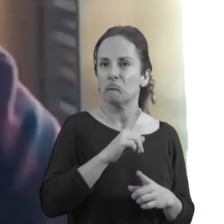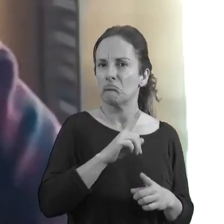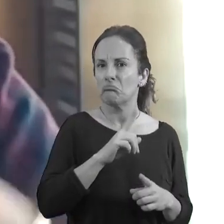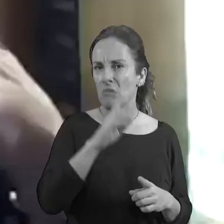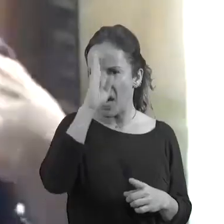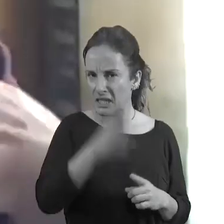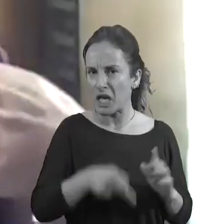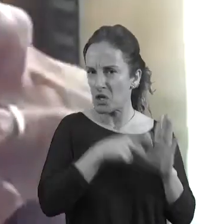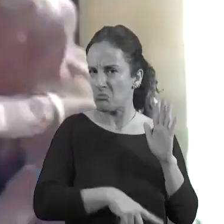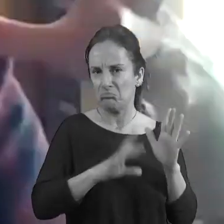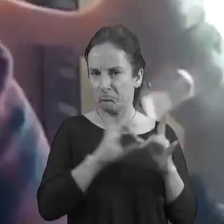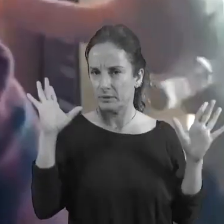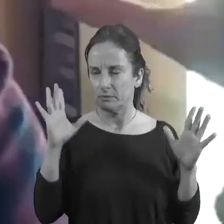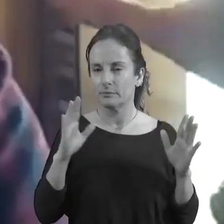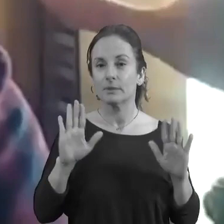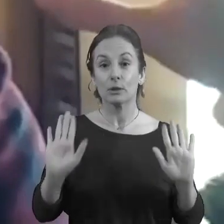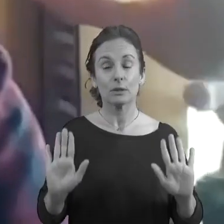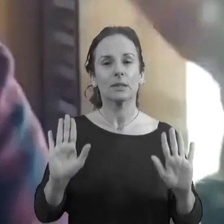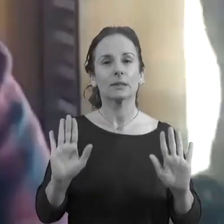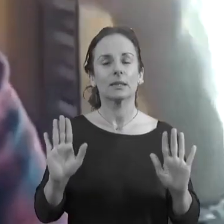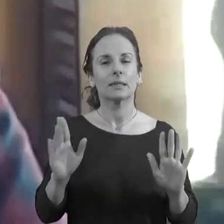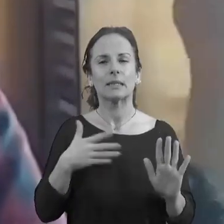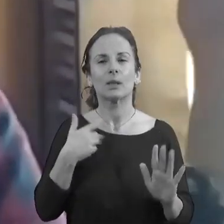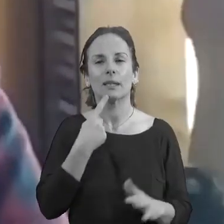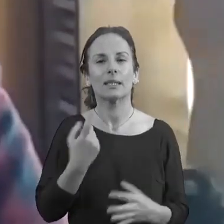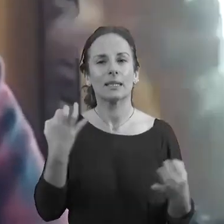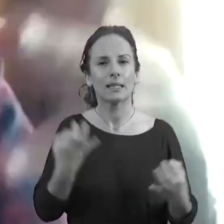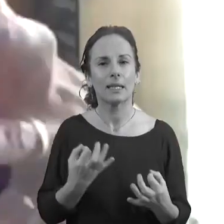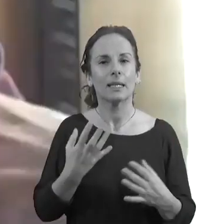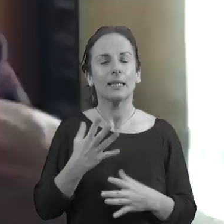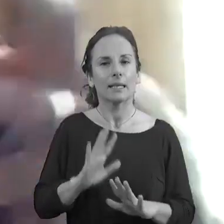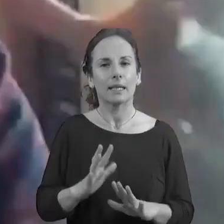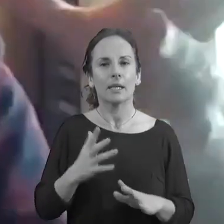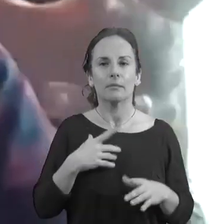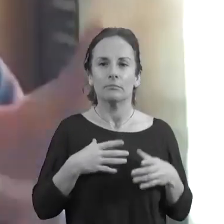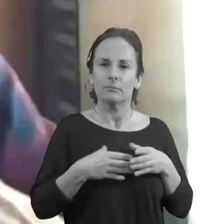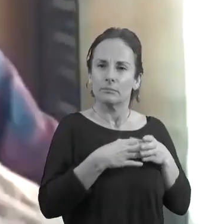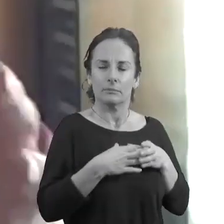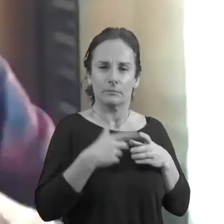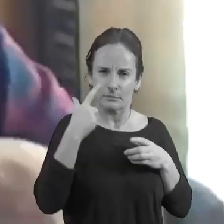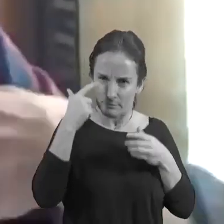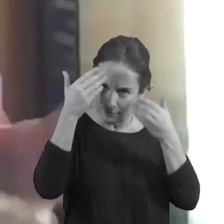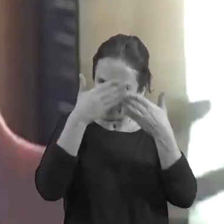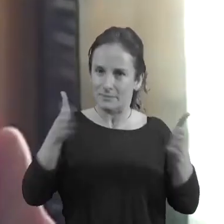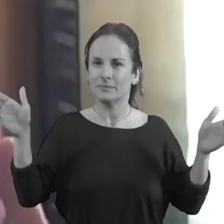que pensando en una clave más amplia, tenemos muchas más claves y podemos tender más redes y